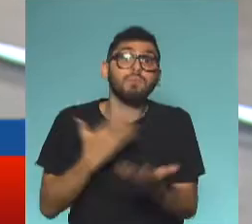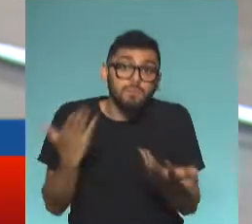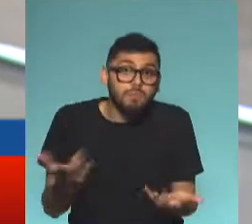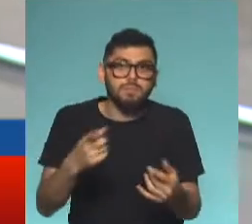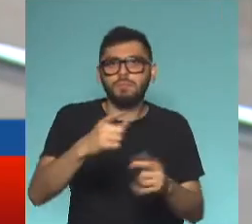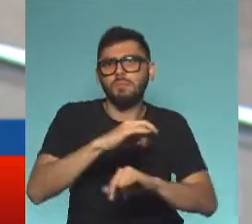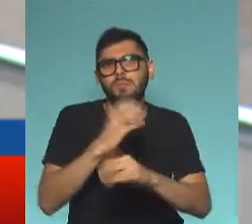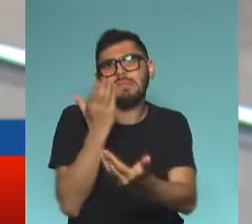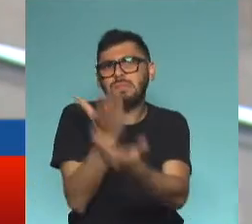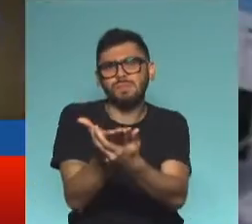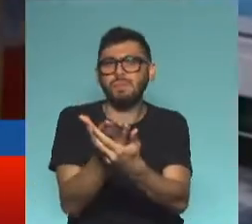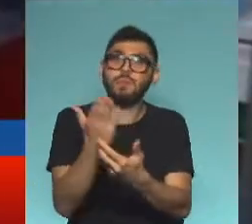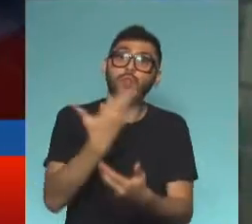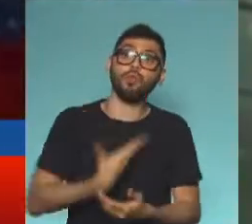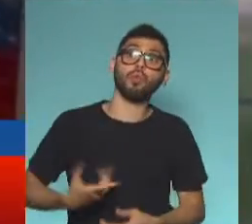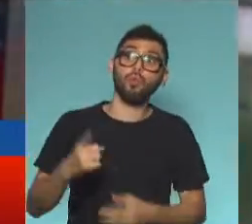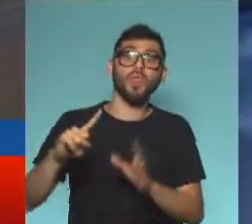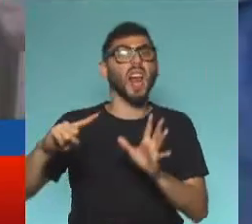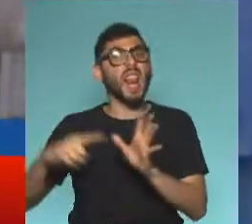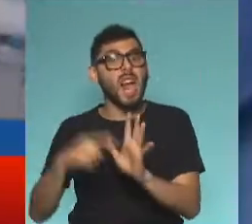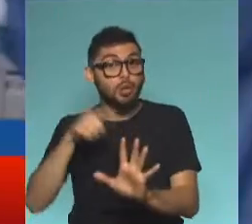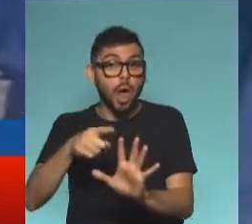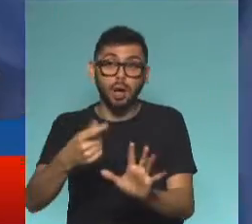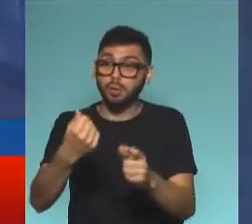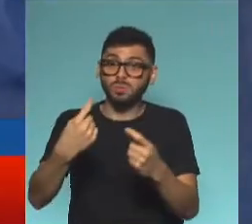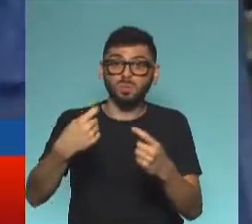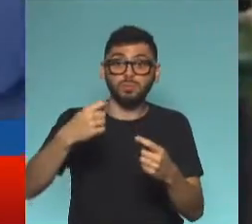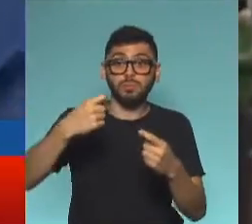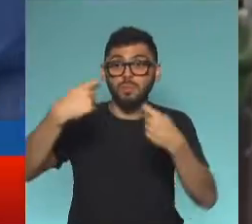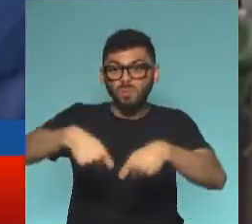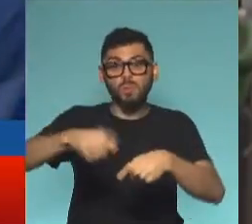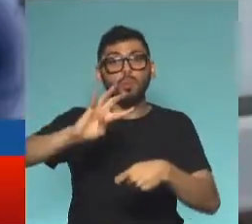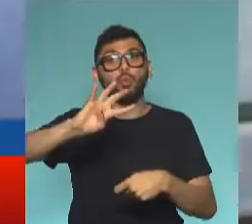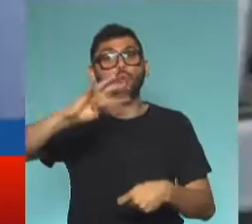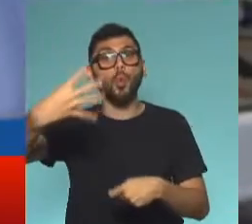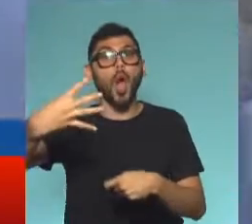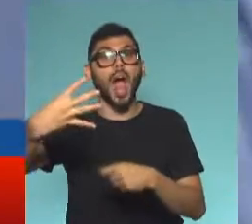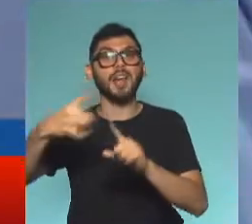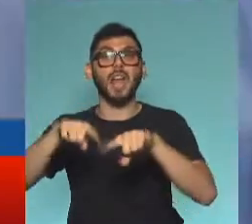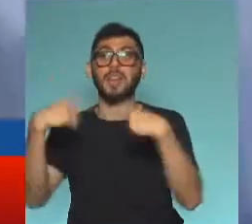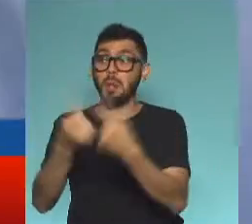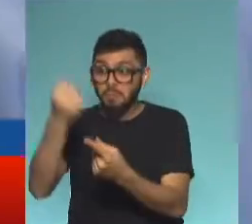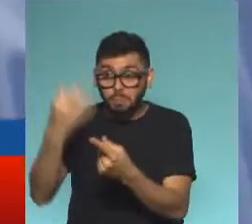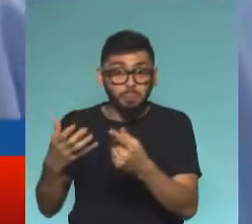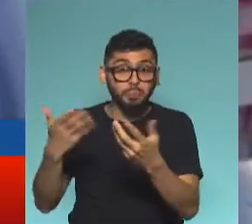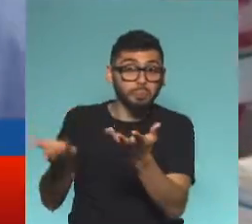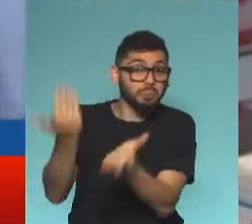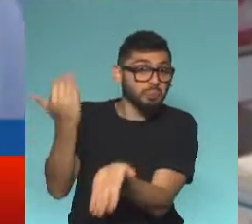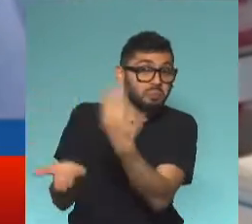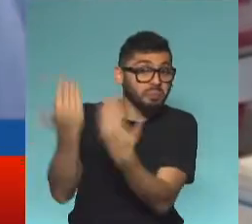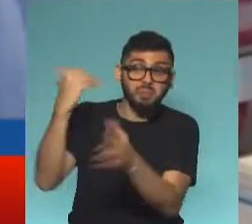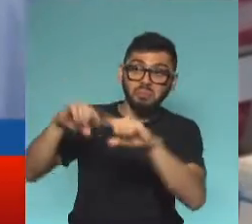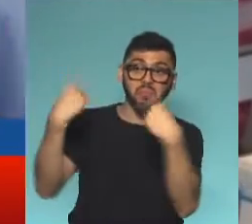pedimos que el gobierno de la ciudad invierta en la cuarta terapia, porque hay una cuarta terapia que está desmantelada y